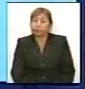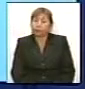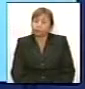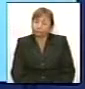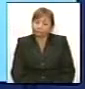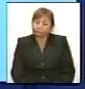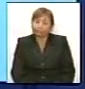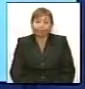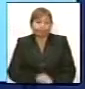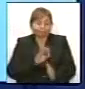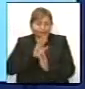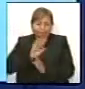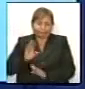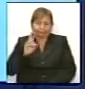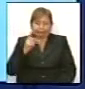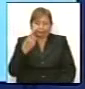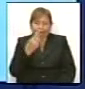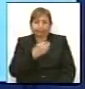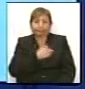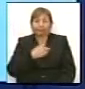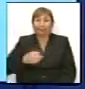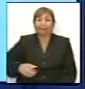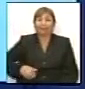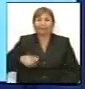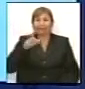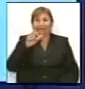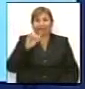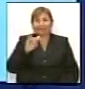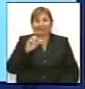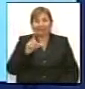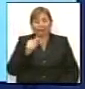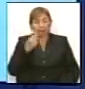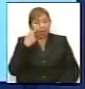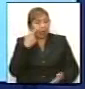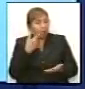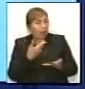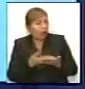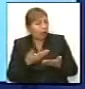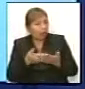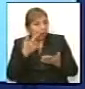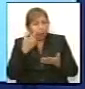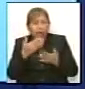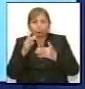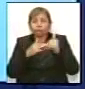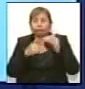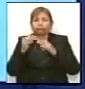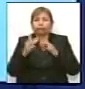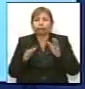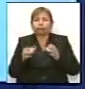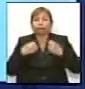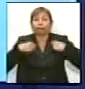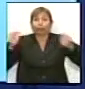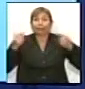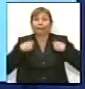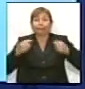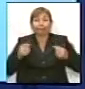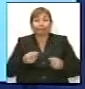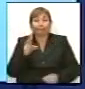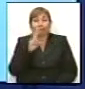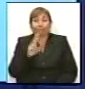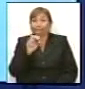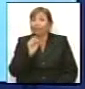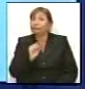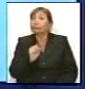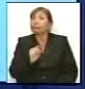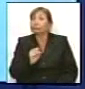La primera vicepresidenta del Congreso de la República, Leila Chiguán, fiscalizó el avance de las obras del Polideportivo de Villa El